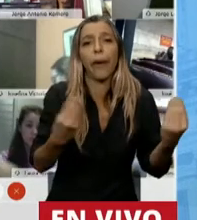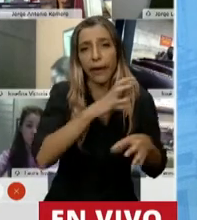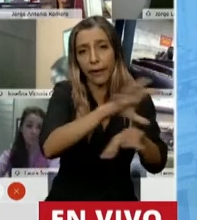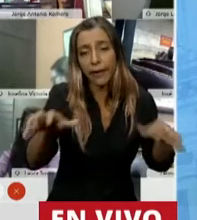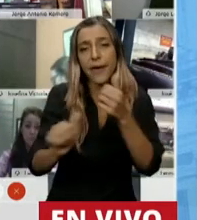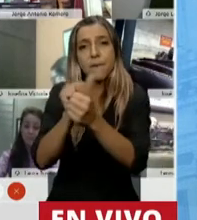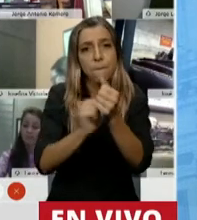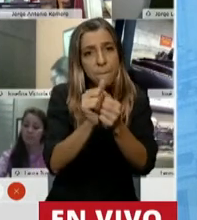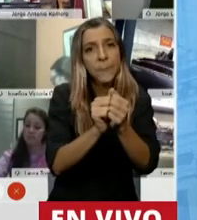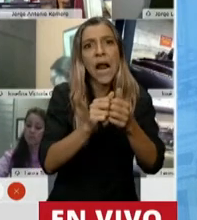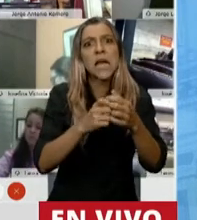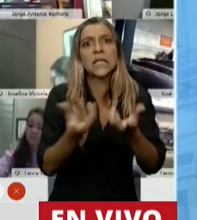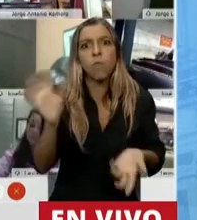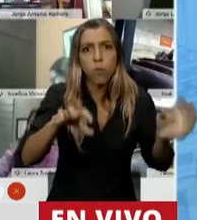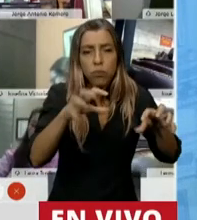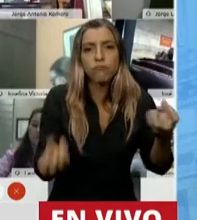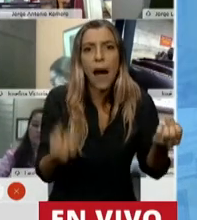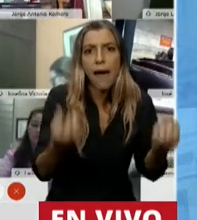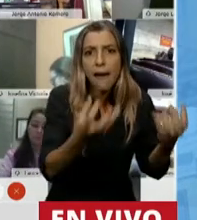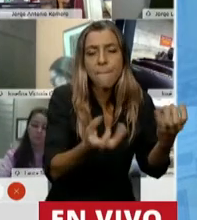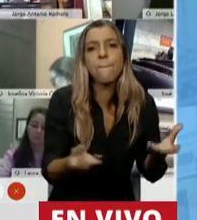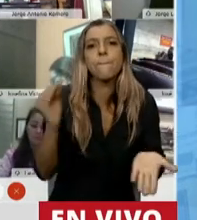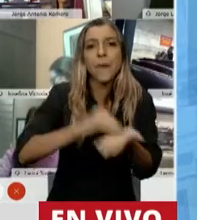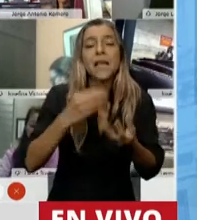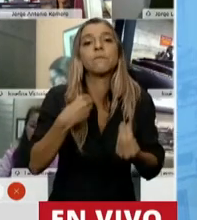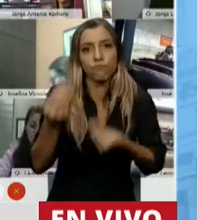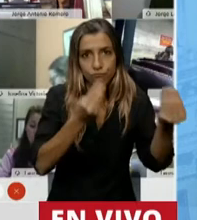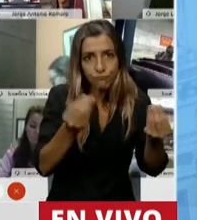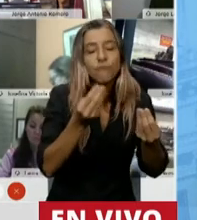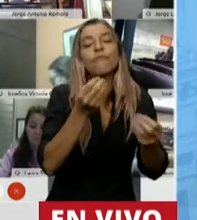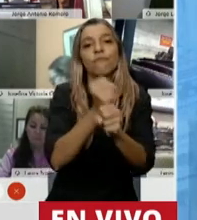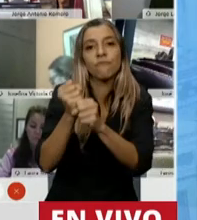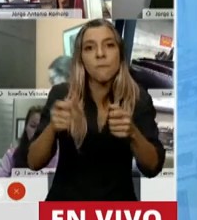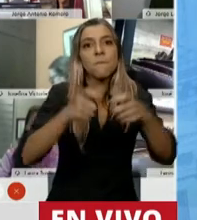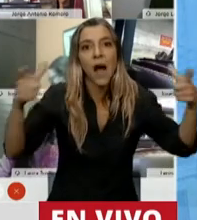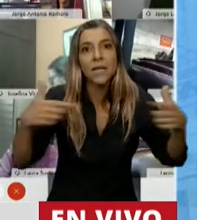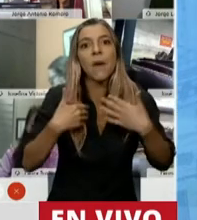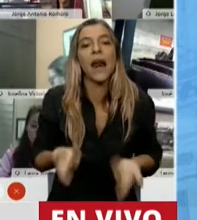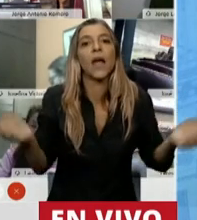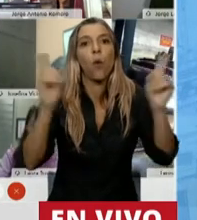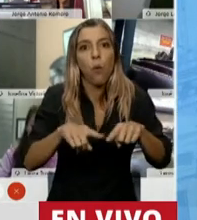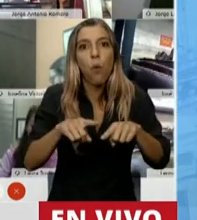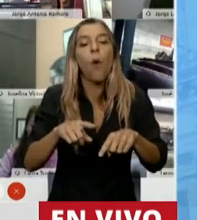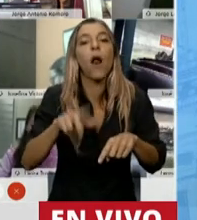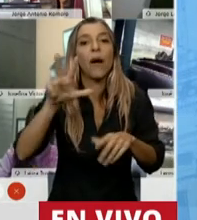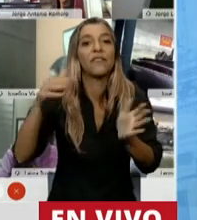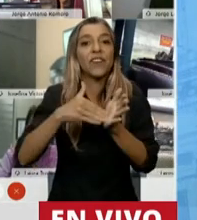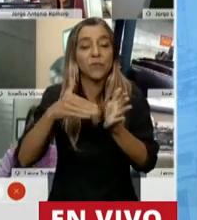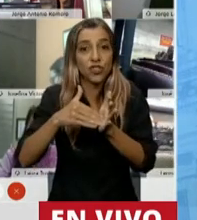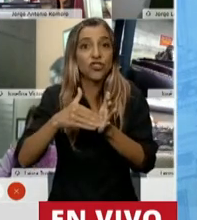creen más trabajo, en definitiva, que recuperemos los 3.750.000 puestos de trabajo que hemos